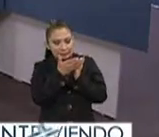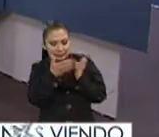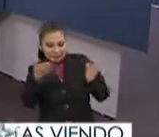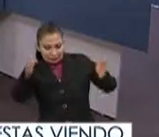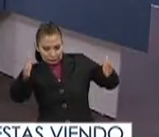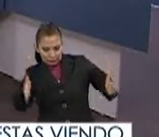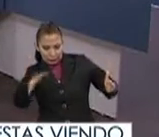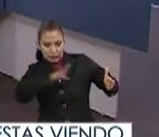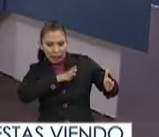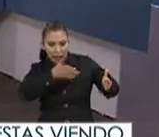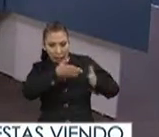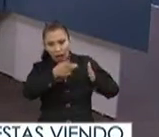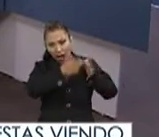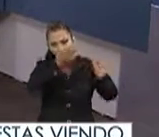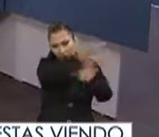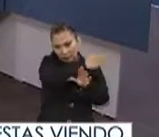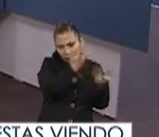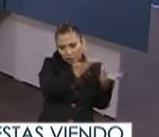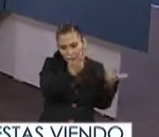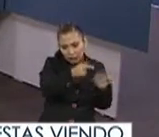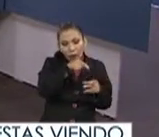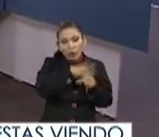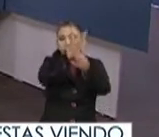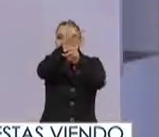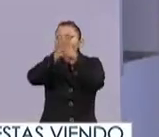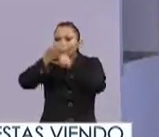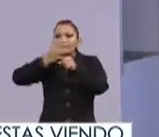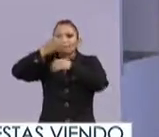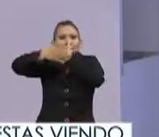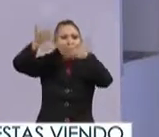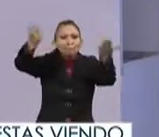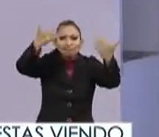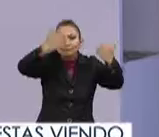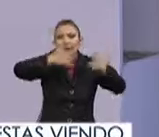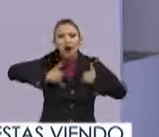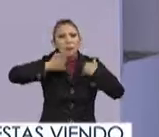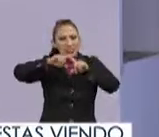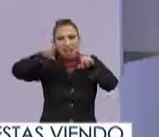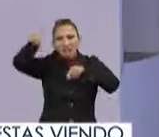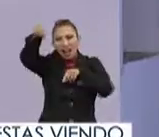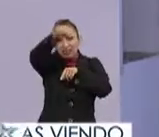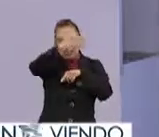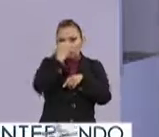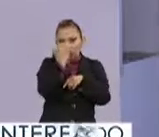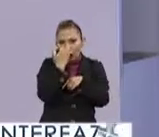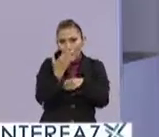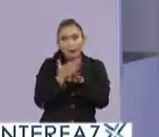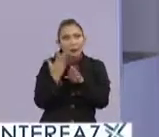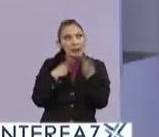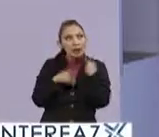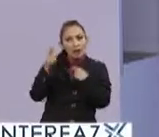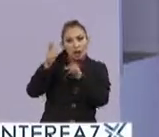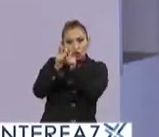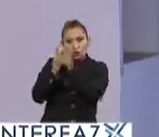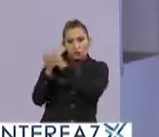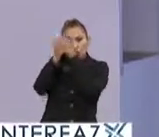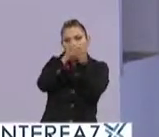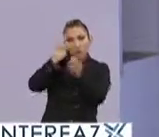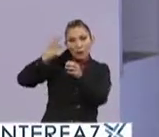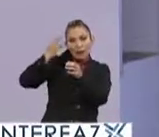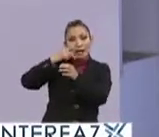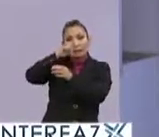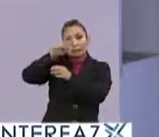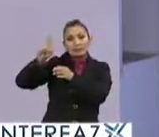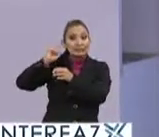ya tenemos un tiempo haciéndolo, donde invitamos a jóvenes de diferentes escuelas. Ahorita viene una delegación importante de la Universidad